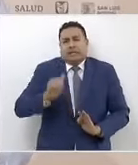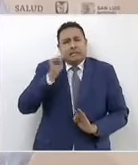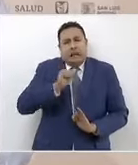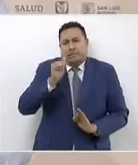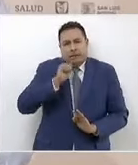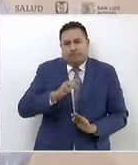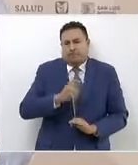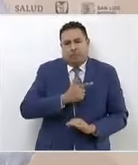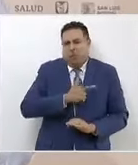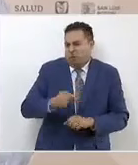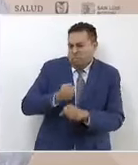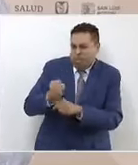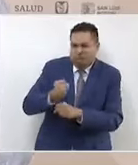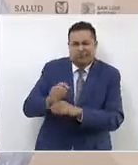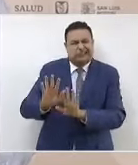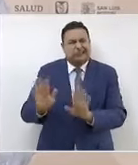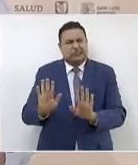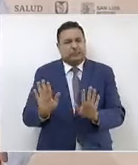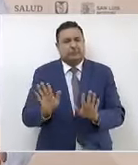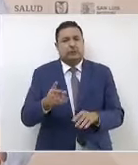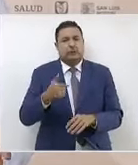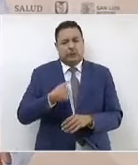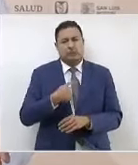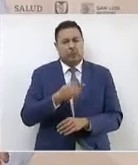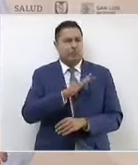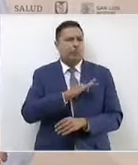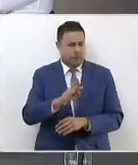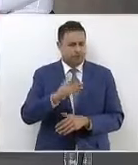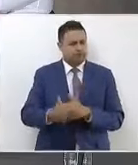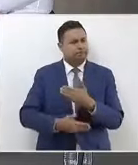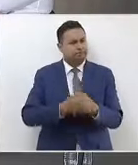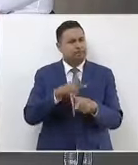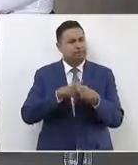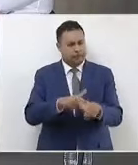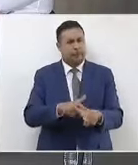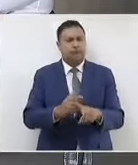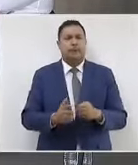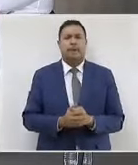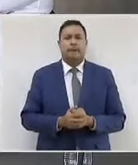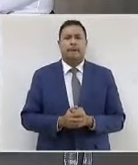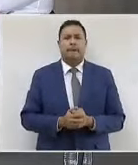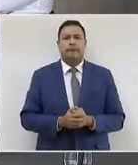violencia, y se puede de esa manera avanzar.